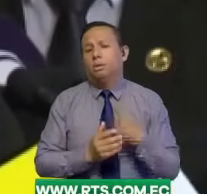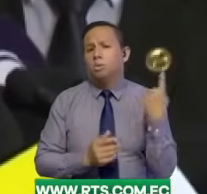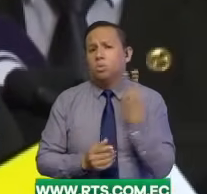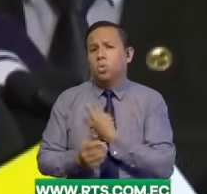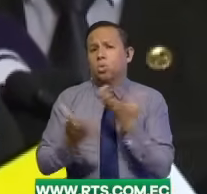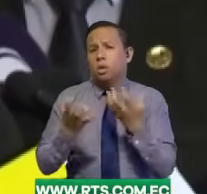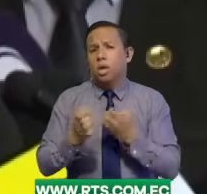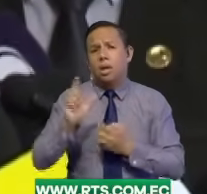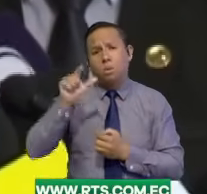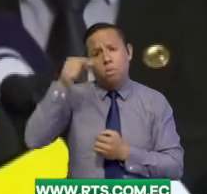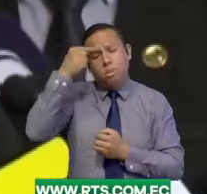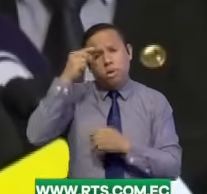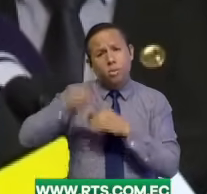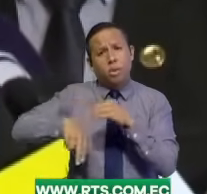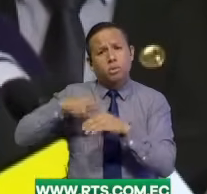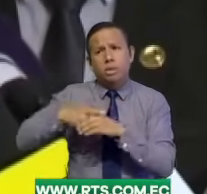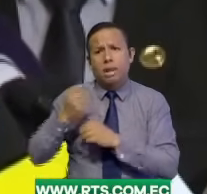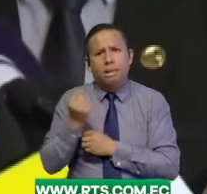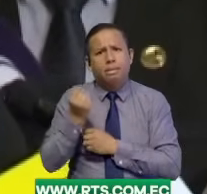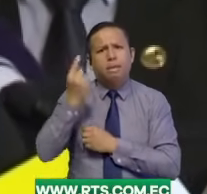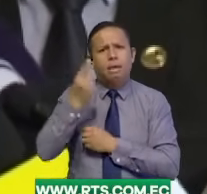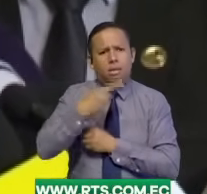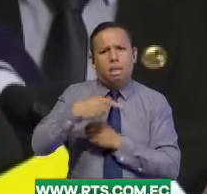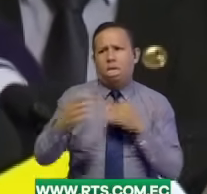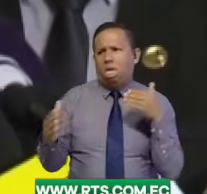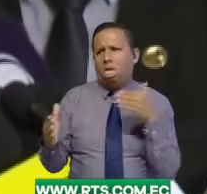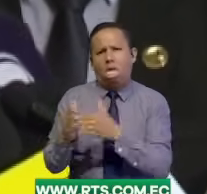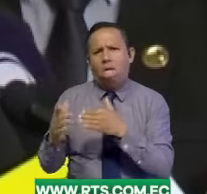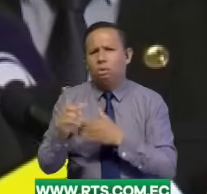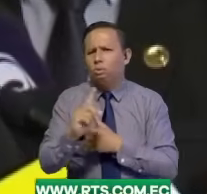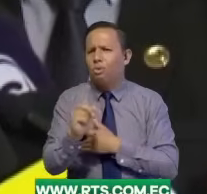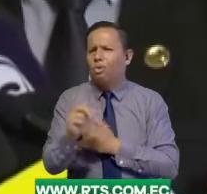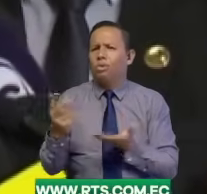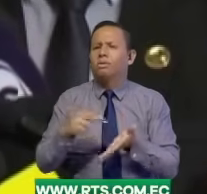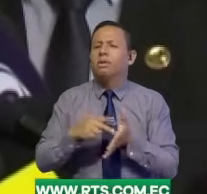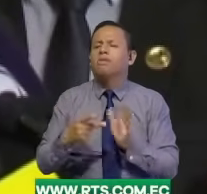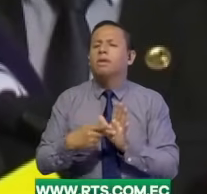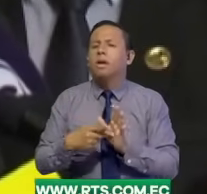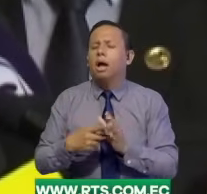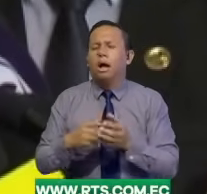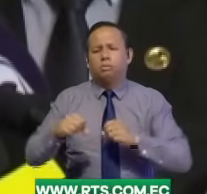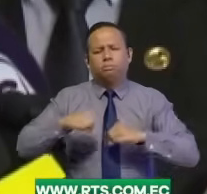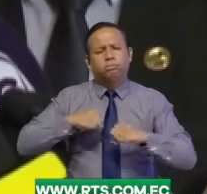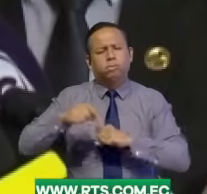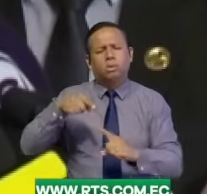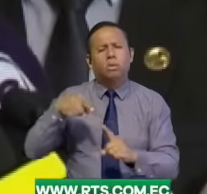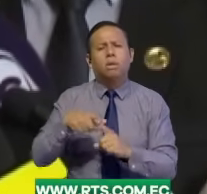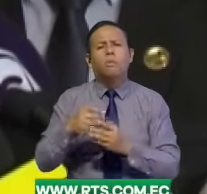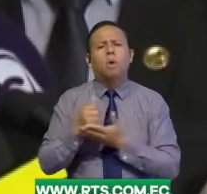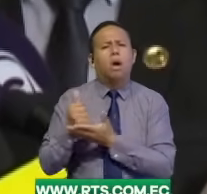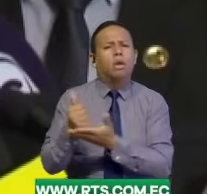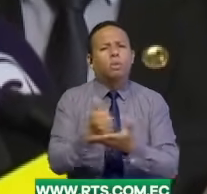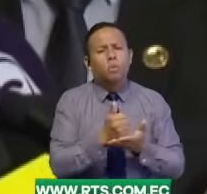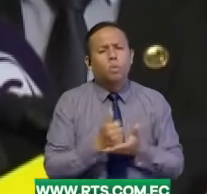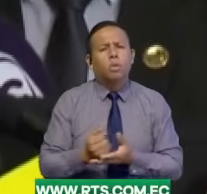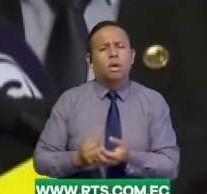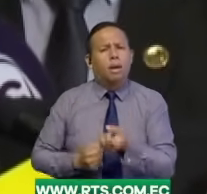gobierno nacional entienda que no es una acción en contra del gobierno, que es una acción de clamor, es una acción